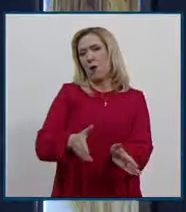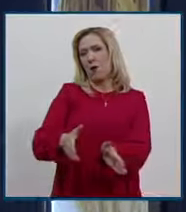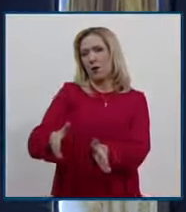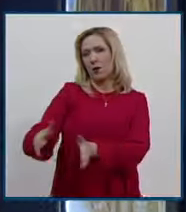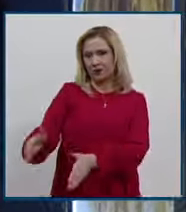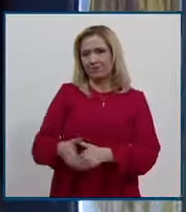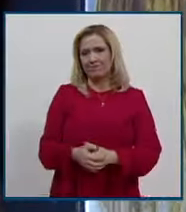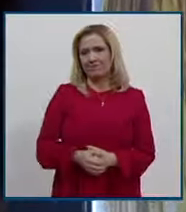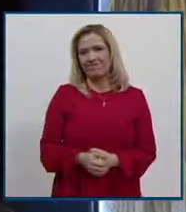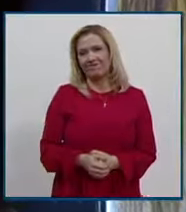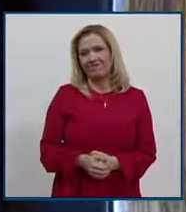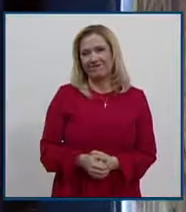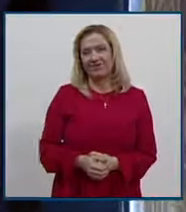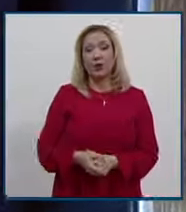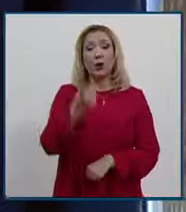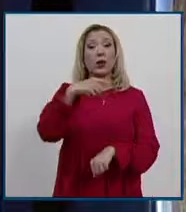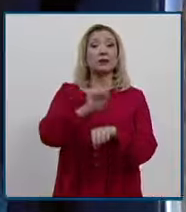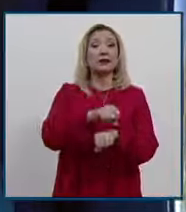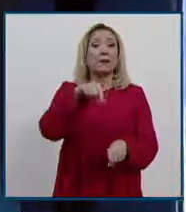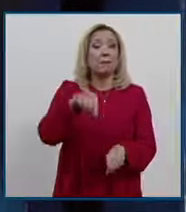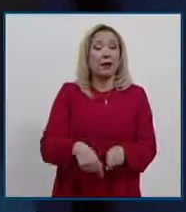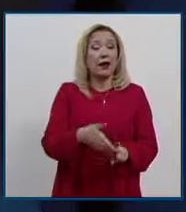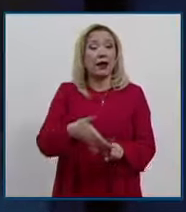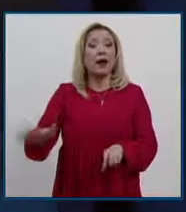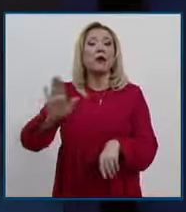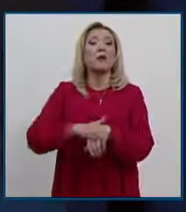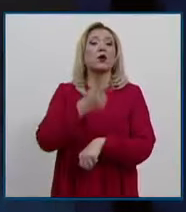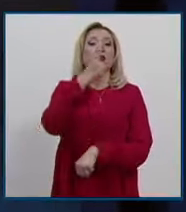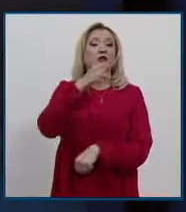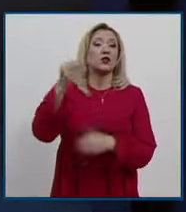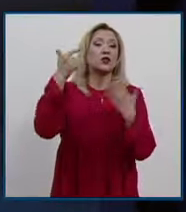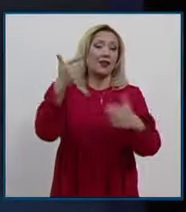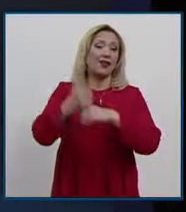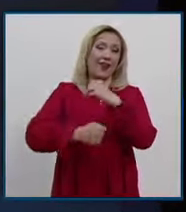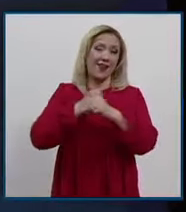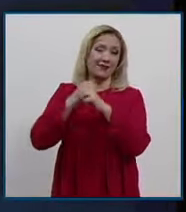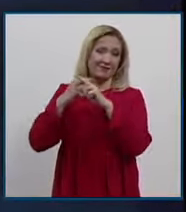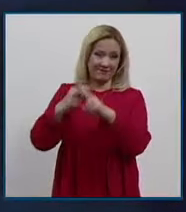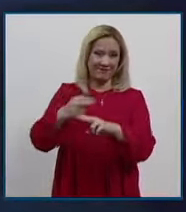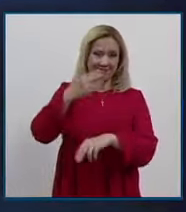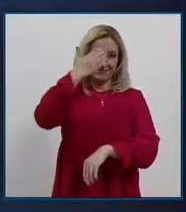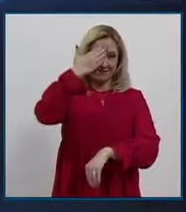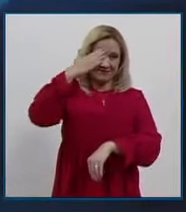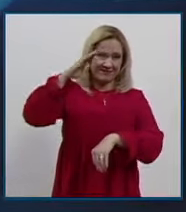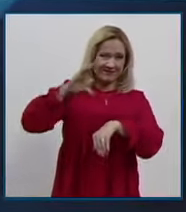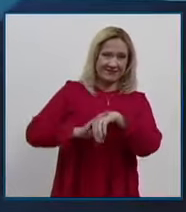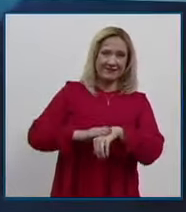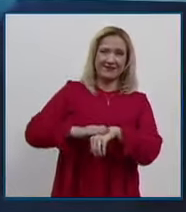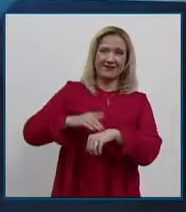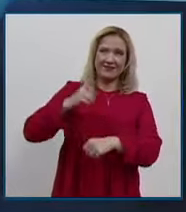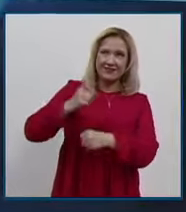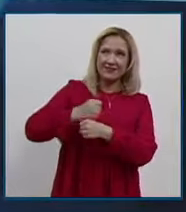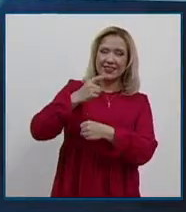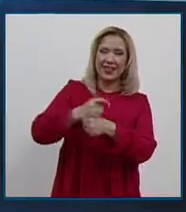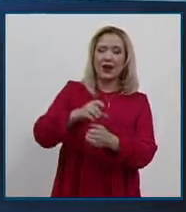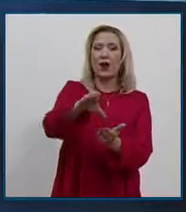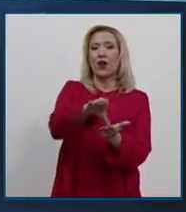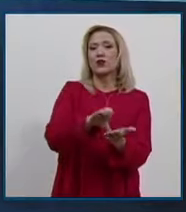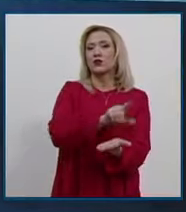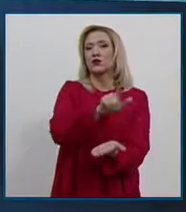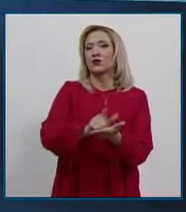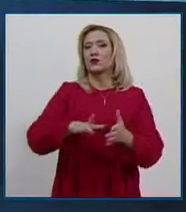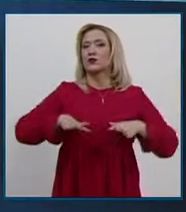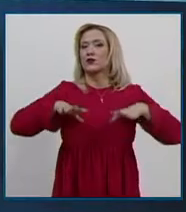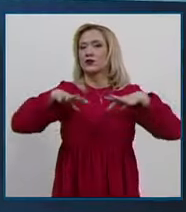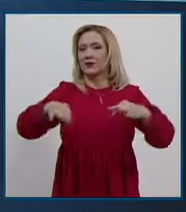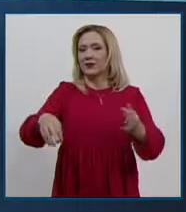juicio esta semana en el marco del 107 aniversario de la Constitución el ministro Pérez dayán refrendó el papel del